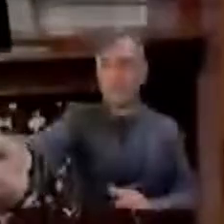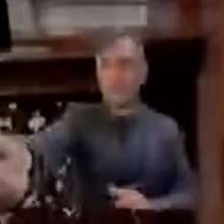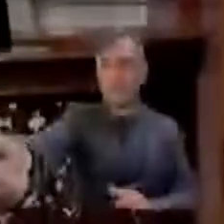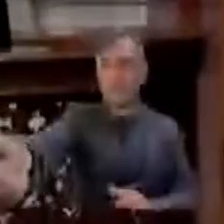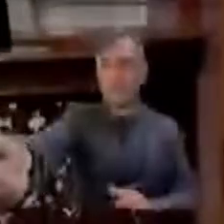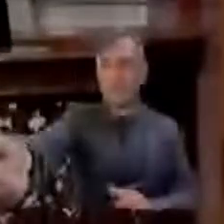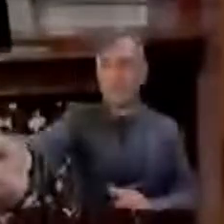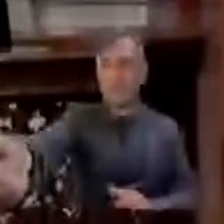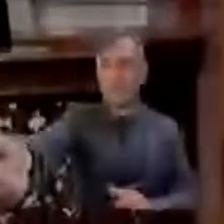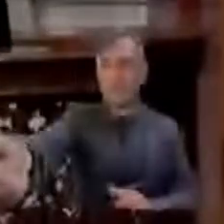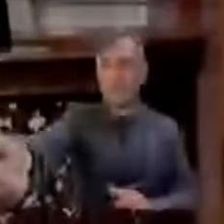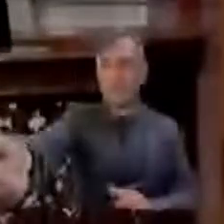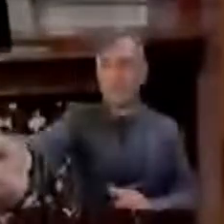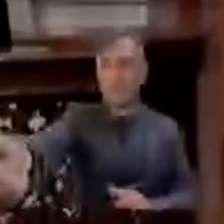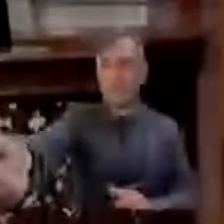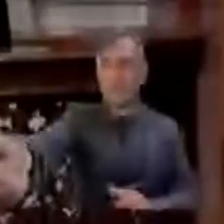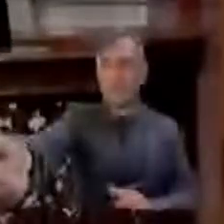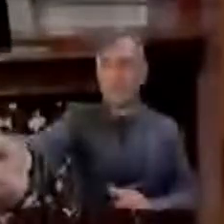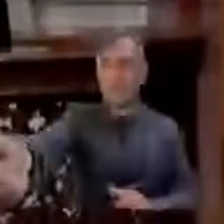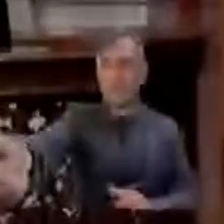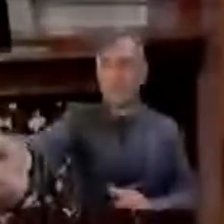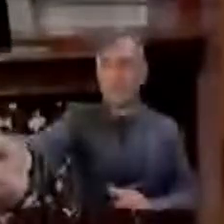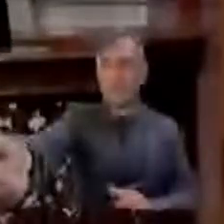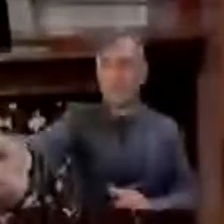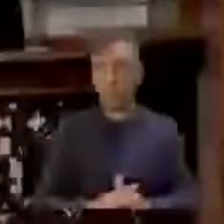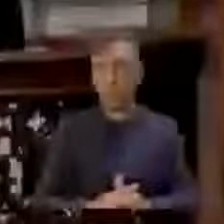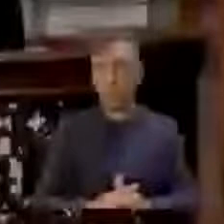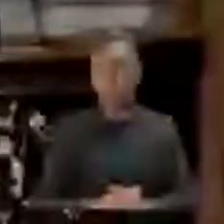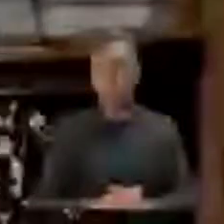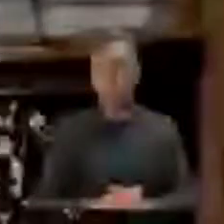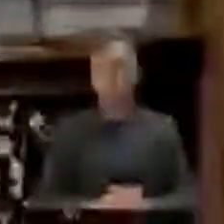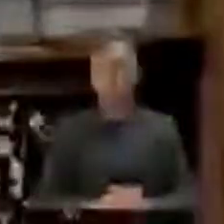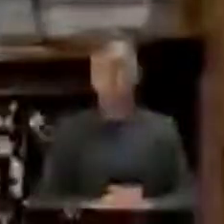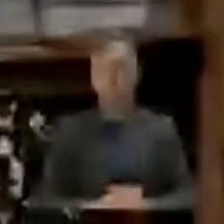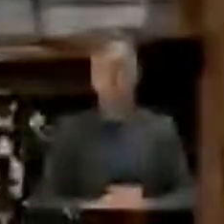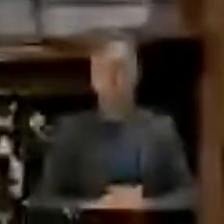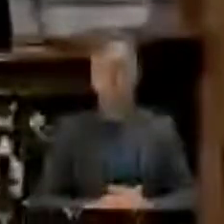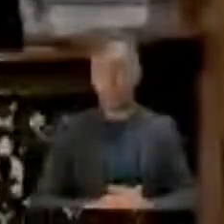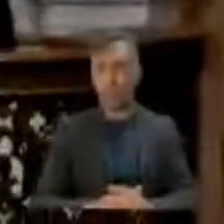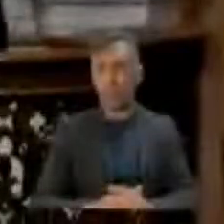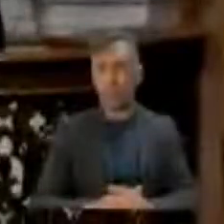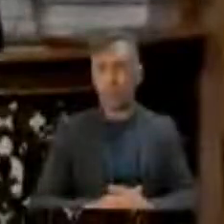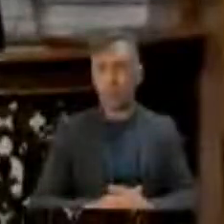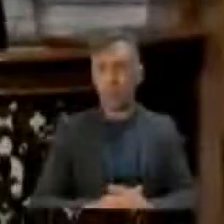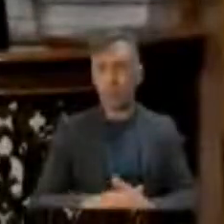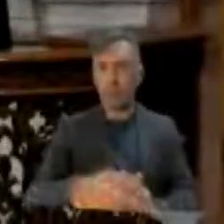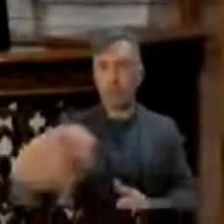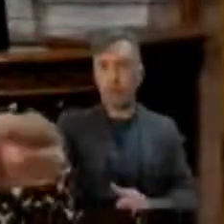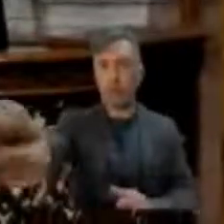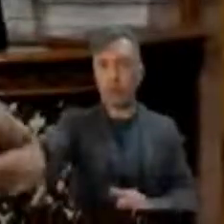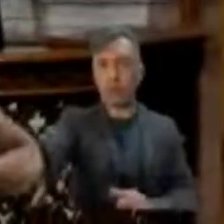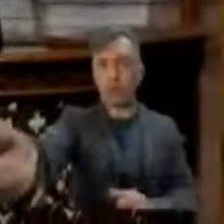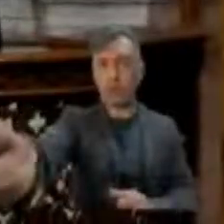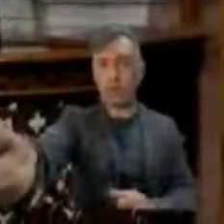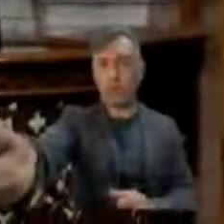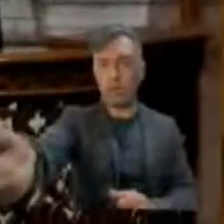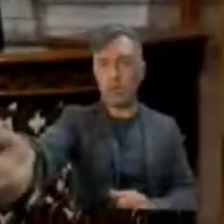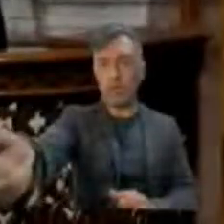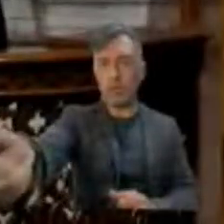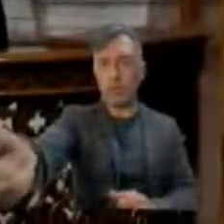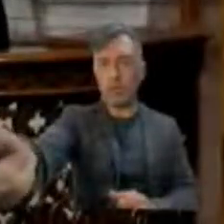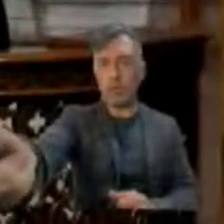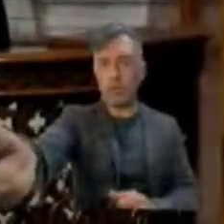específicamente en municipios de Catepec, Tecámac, Nezahualcóyotl, Chimalhuacán, Coacalco, Tultitlán,